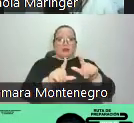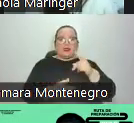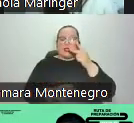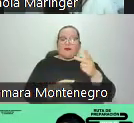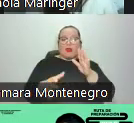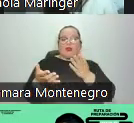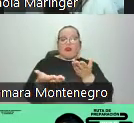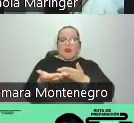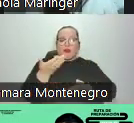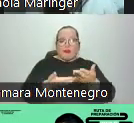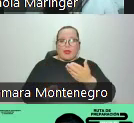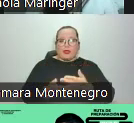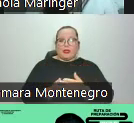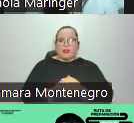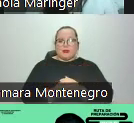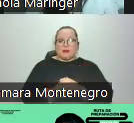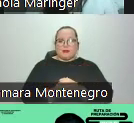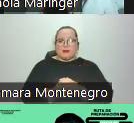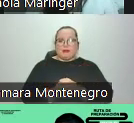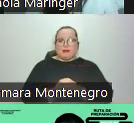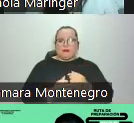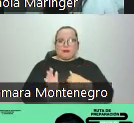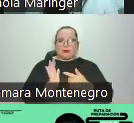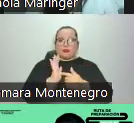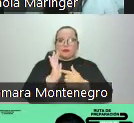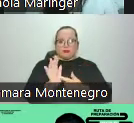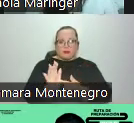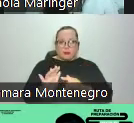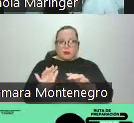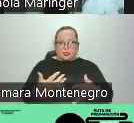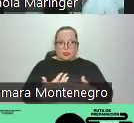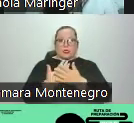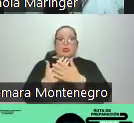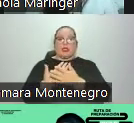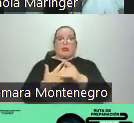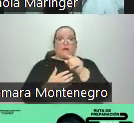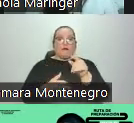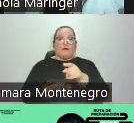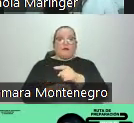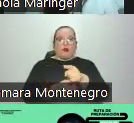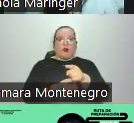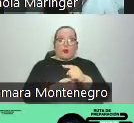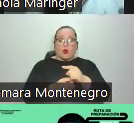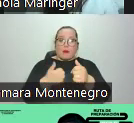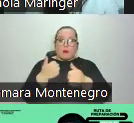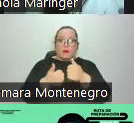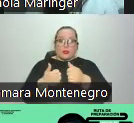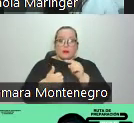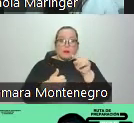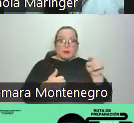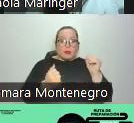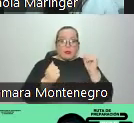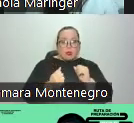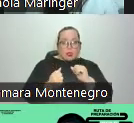nosotros. Por mientras hacen eso, les mostramos las redes sociales de Brújula Profesional para que nos sigan junto con,